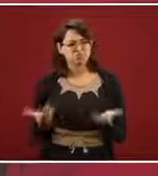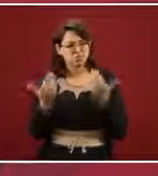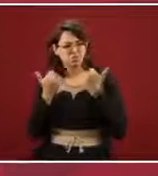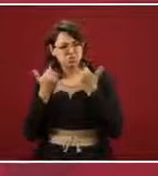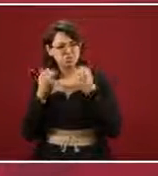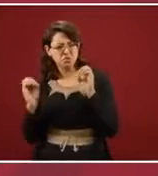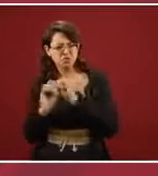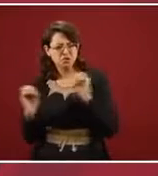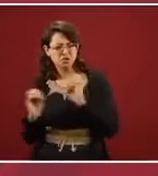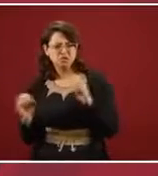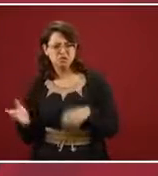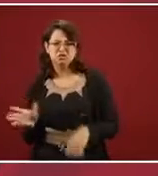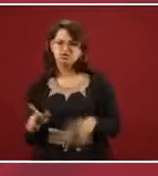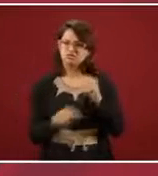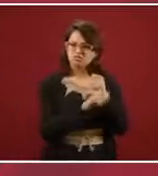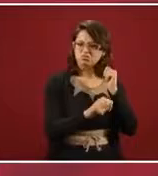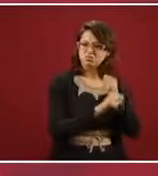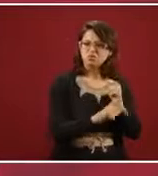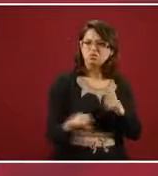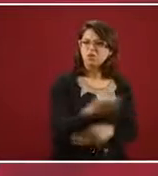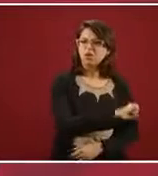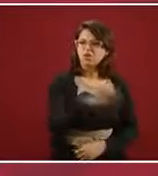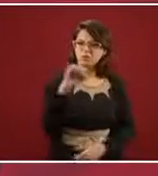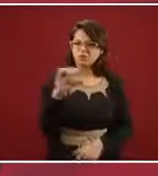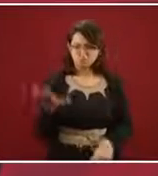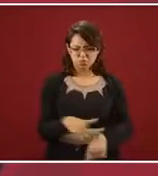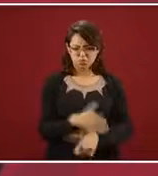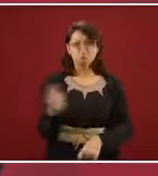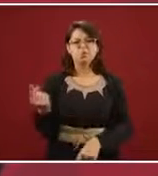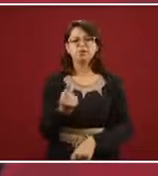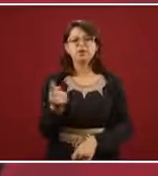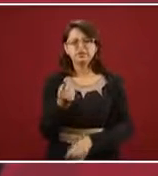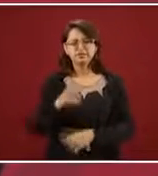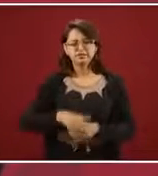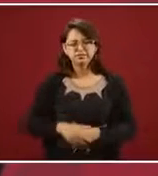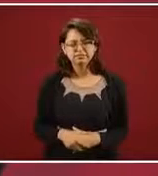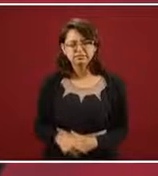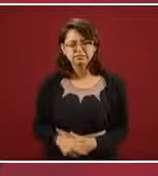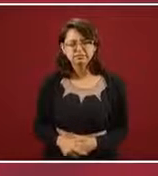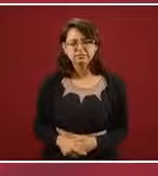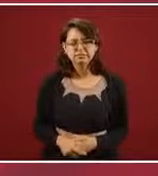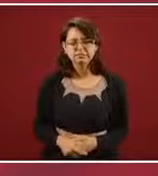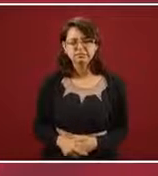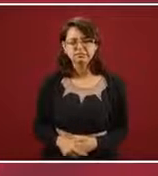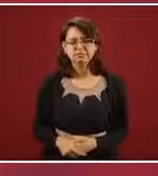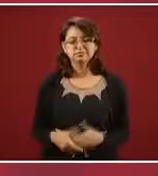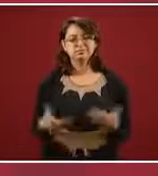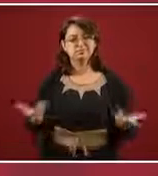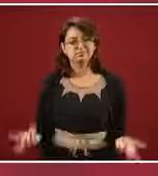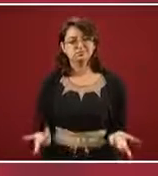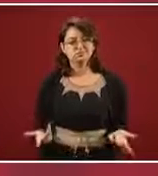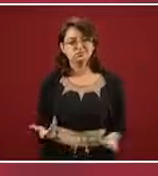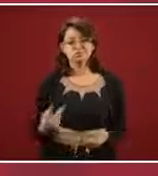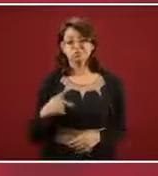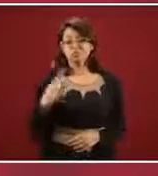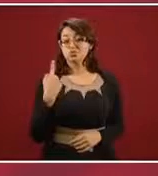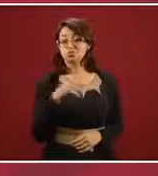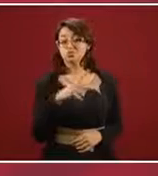aumento, ¿sí?, al transporte público? ¿Qué está haciendo el gobierno